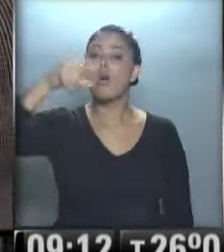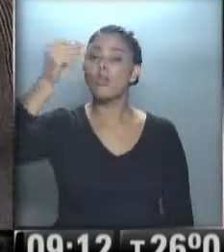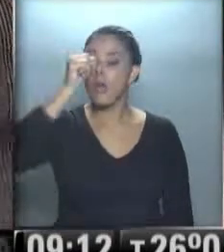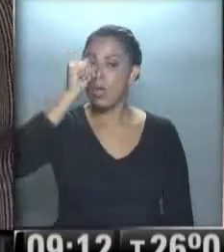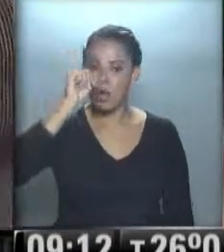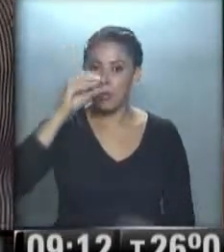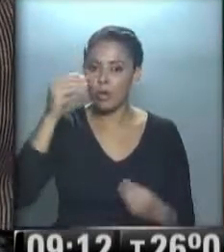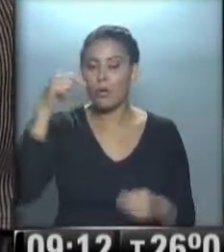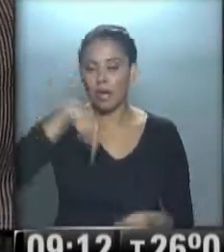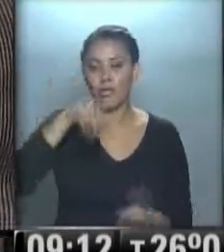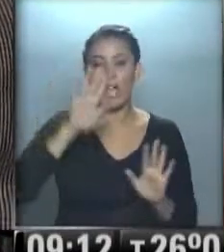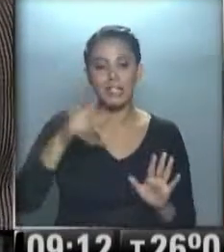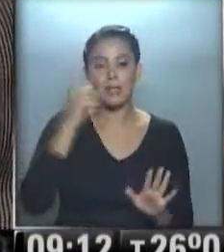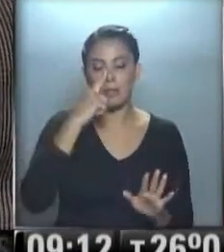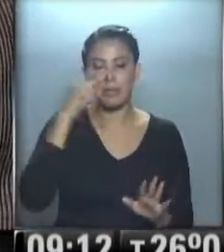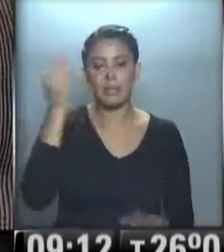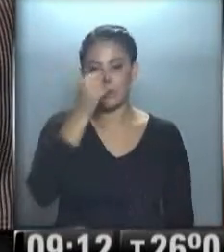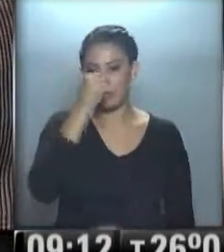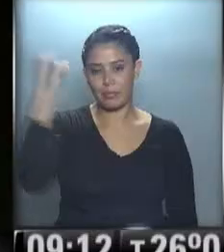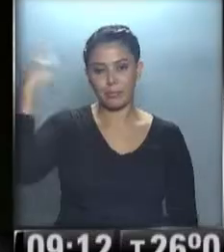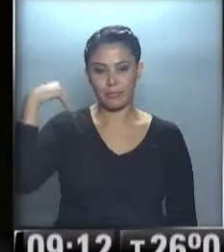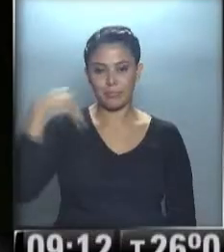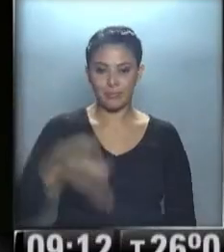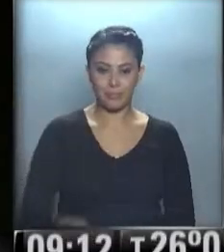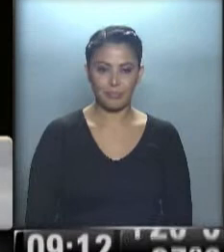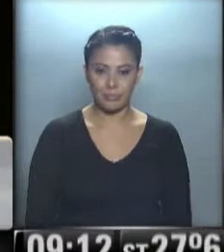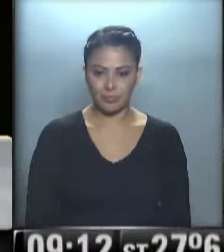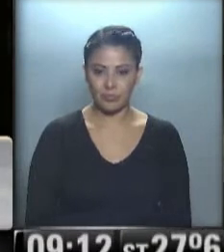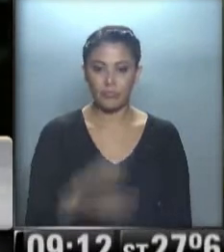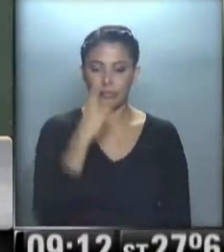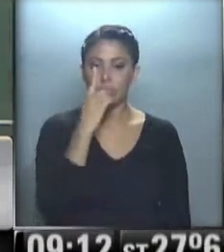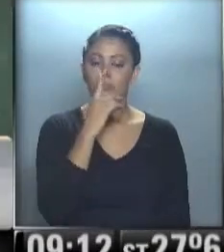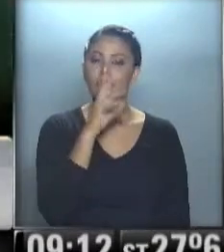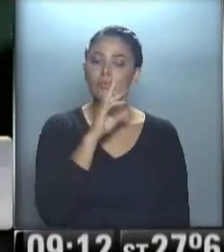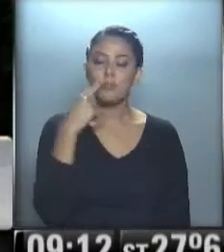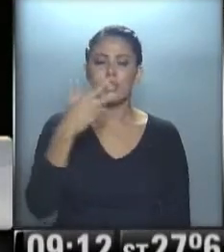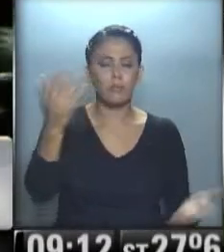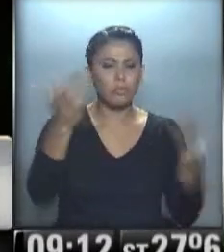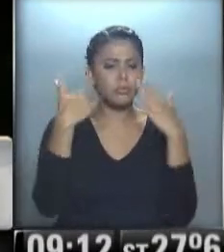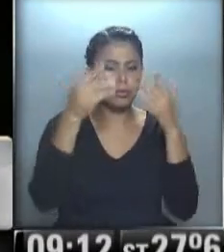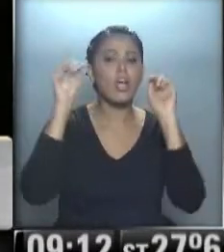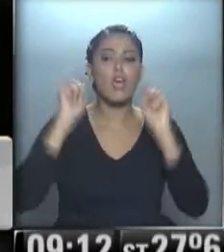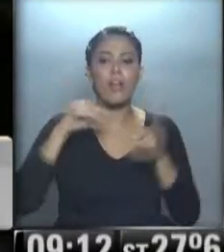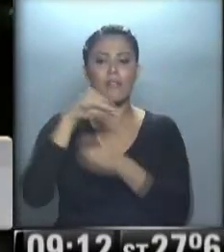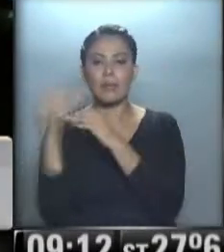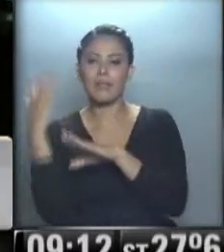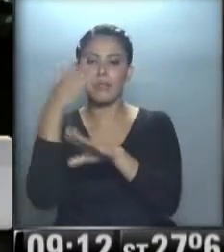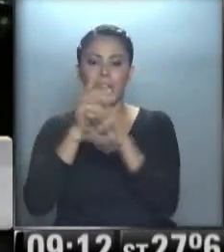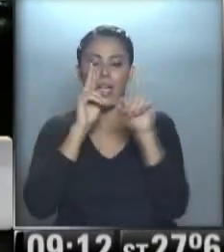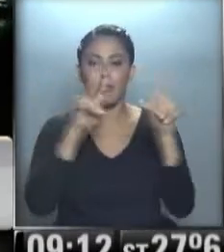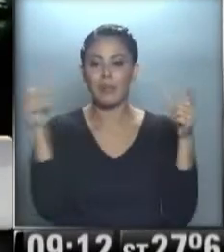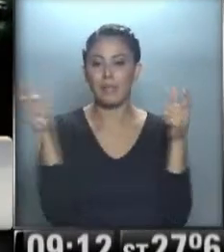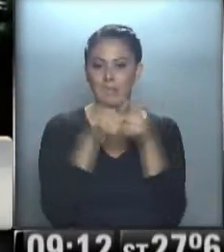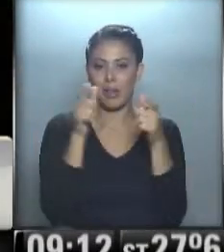fin de semana, esto es lo que se vivió este fin de semana. Ni el calor agobiante impidió a las familias ver las películas en el